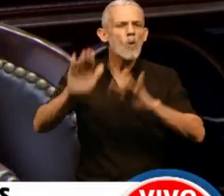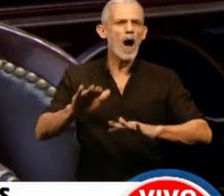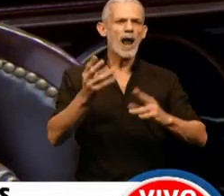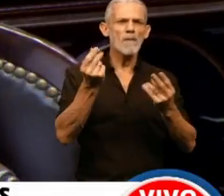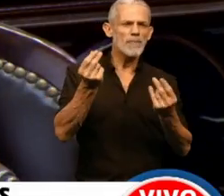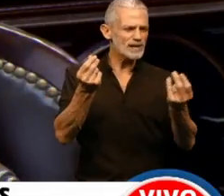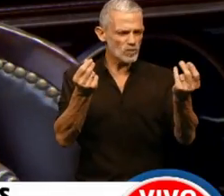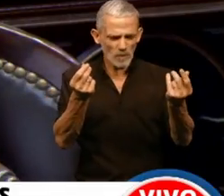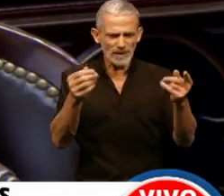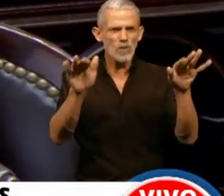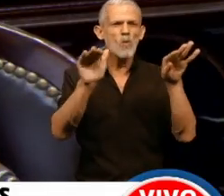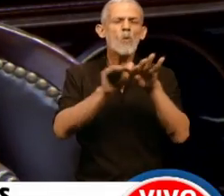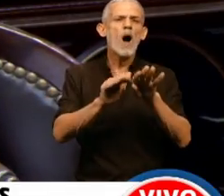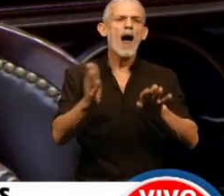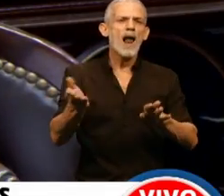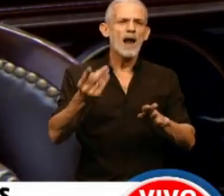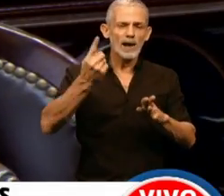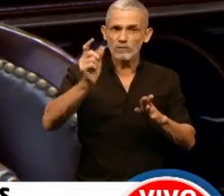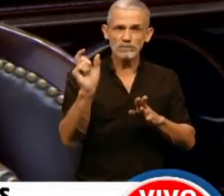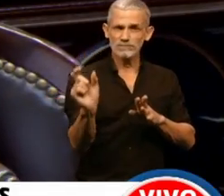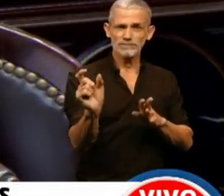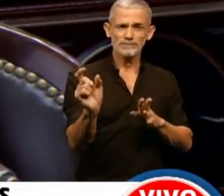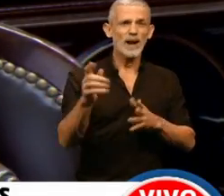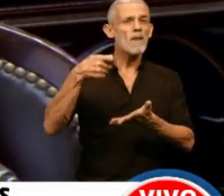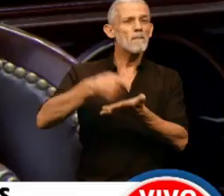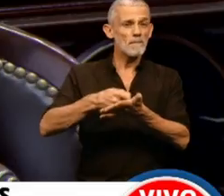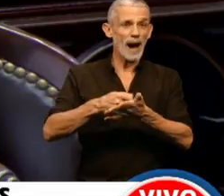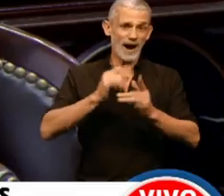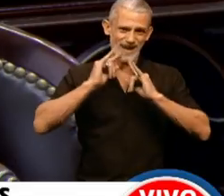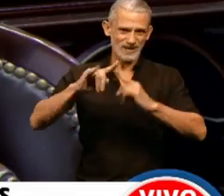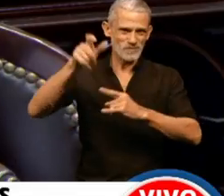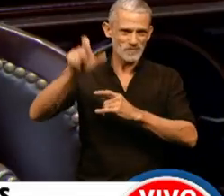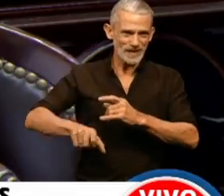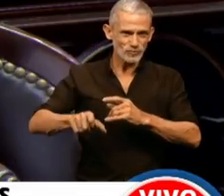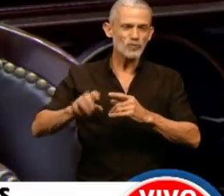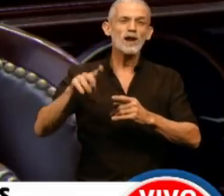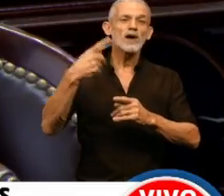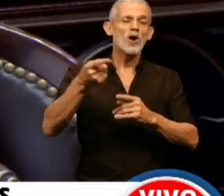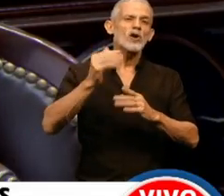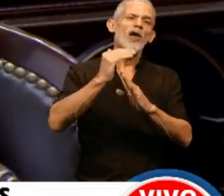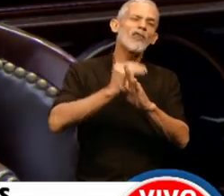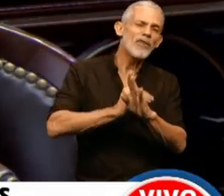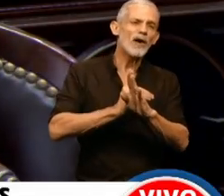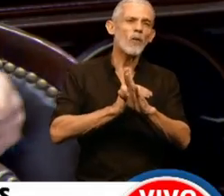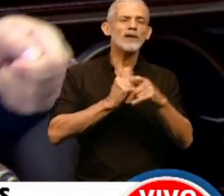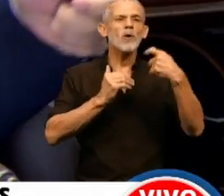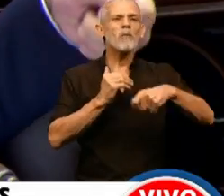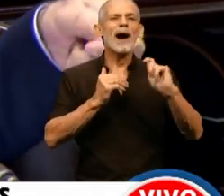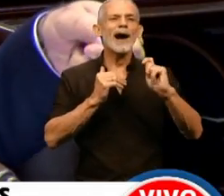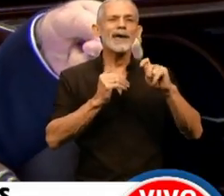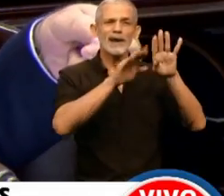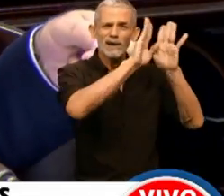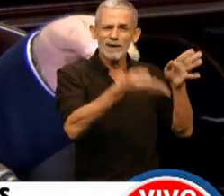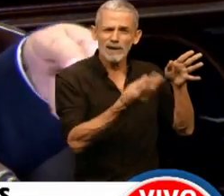precio simplemente que una parte lo paga el usuario y lo que tiene de descuento el usuario lo pone el